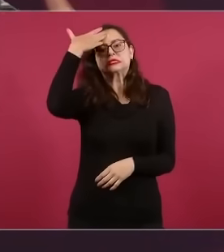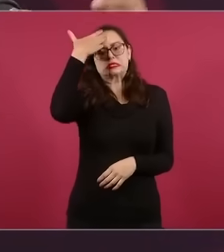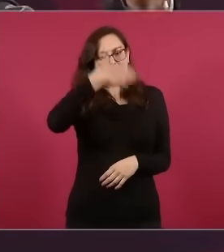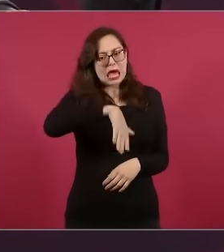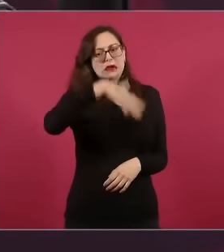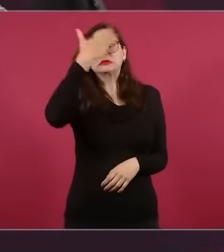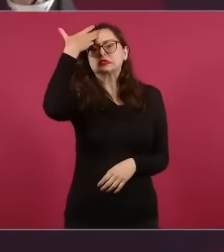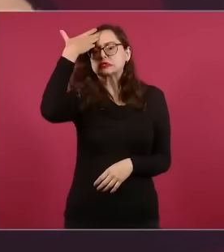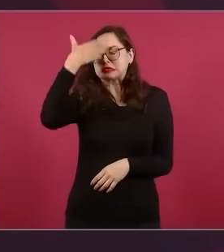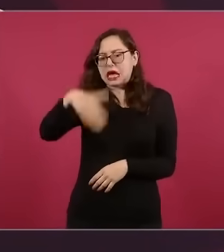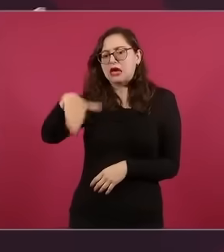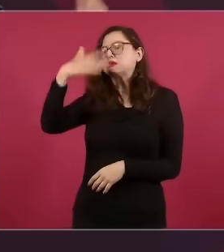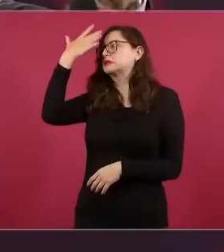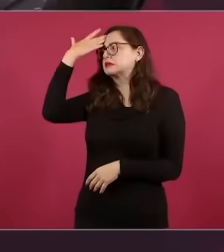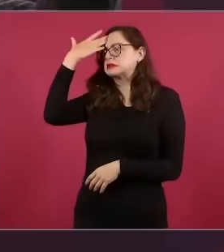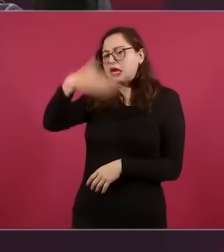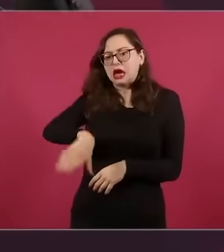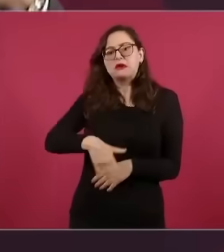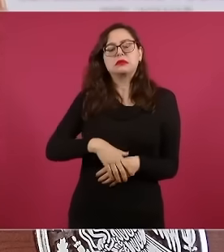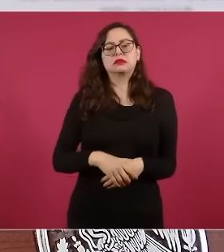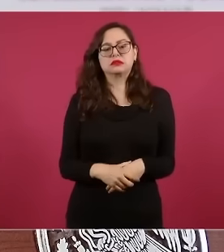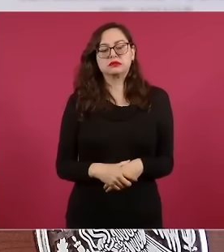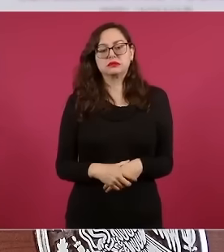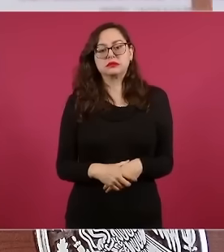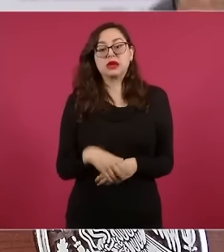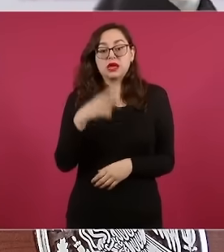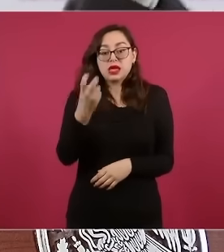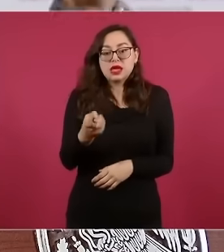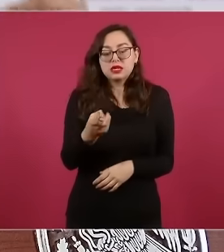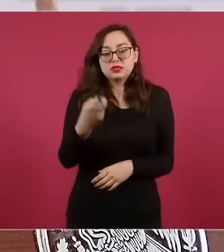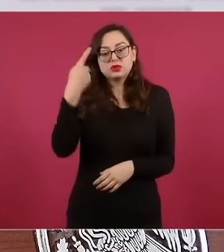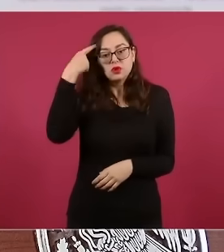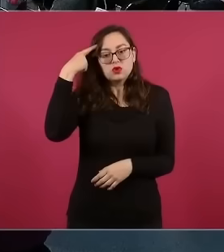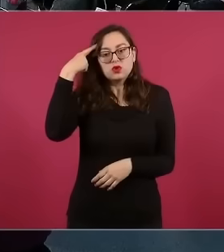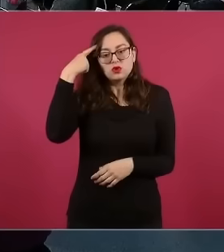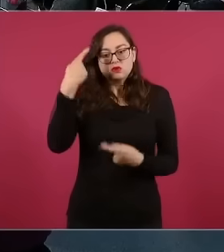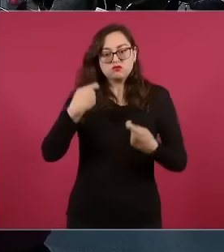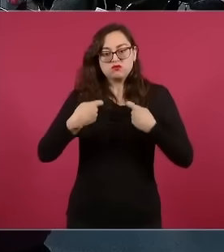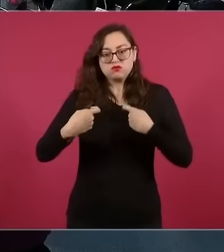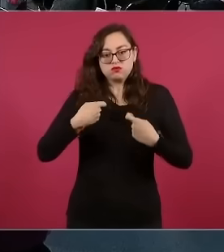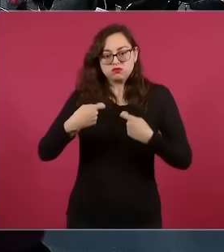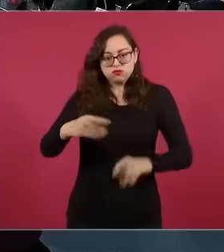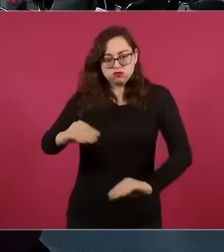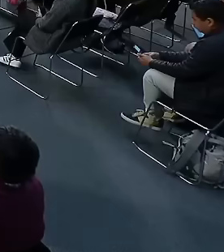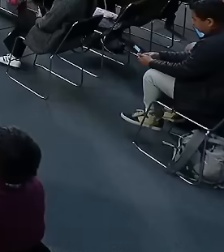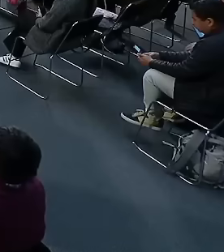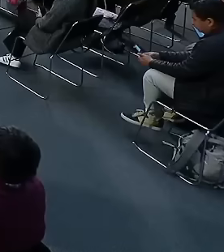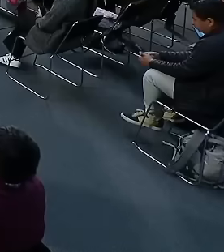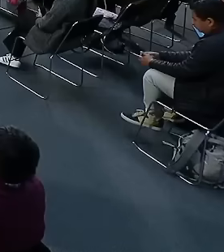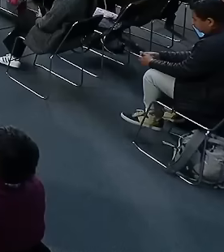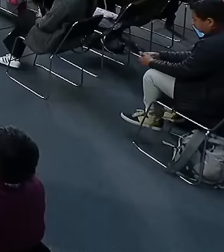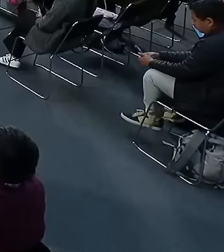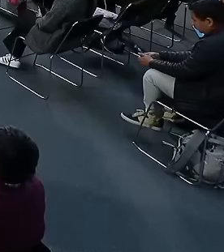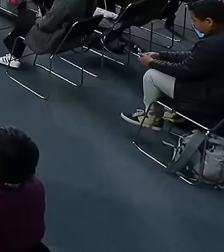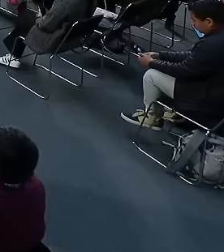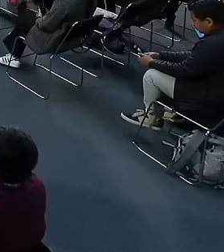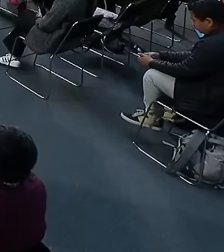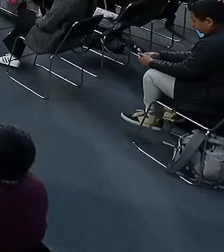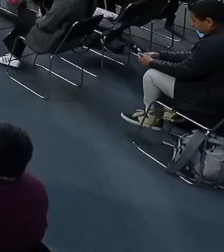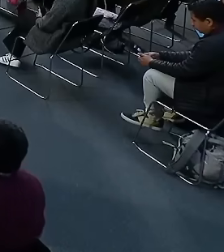consciente y sabe autolimitarse.